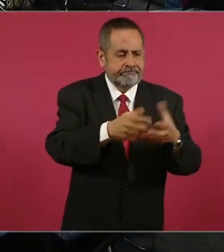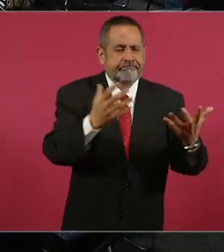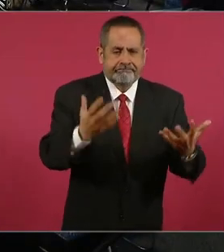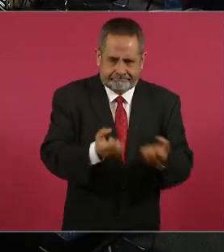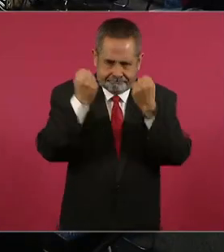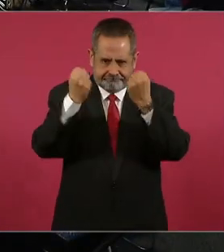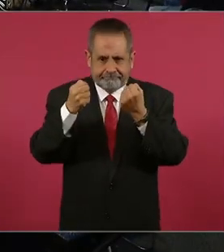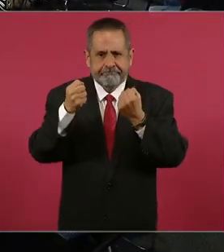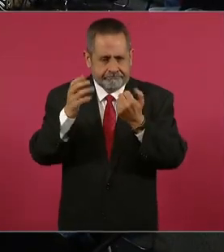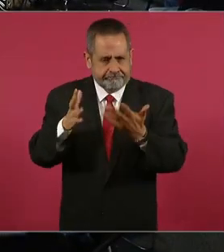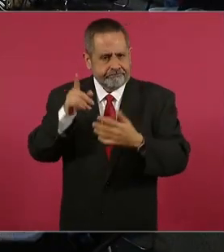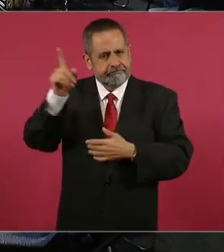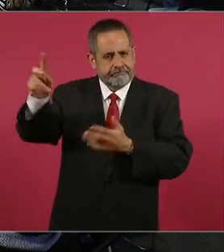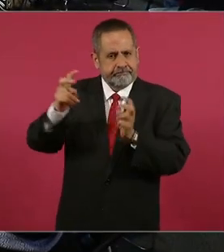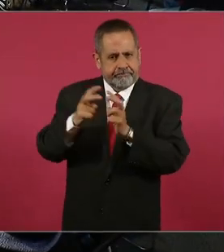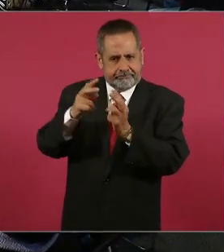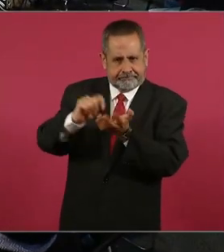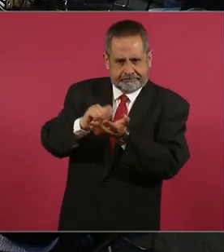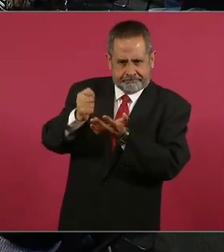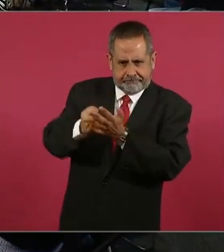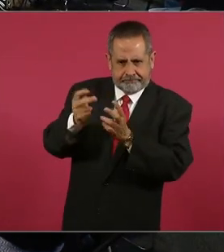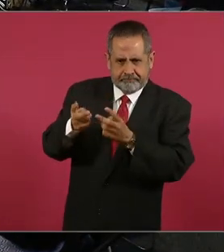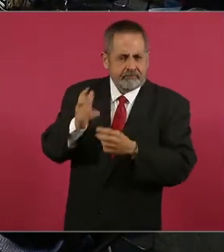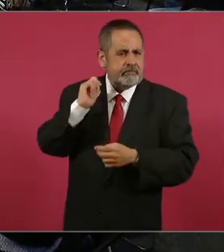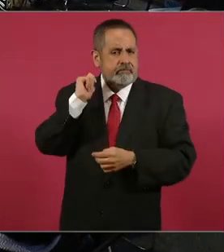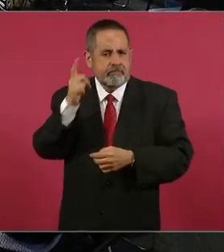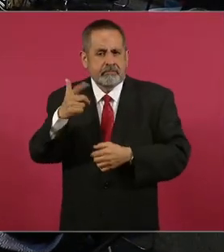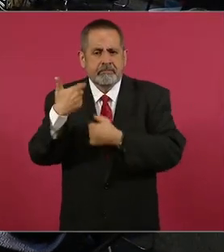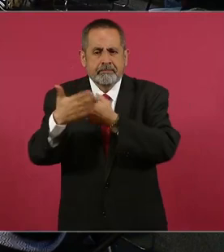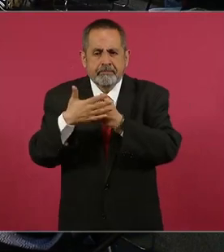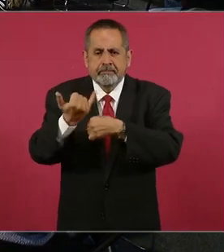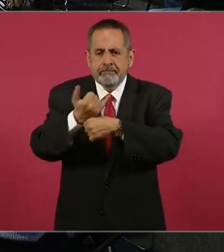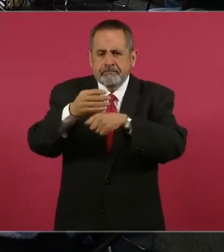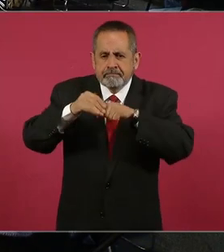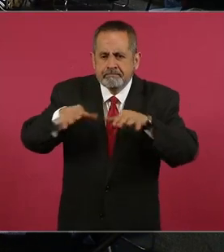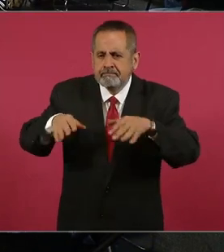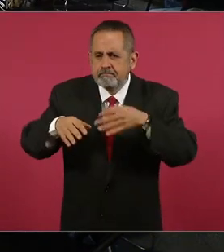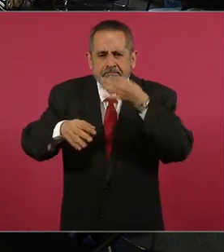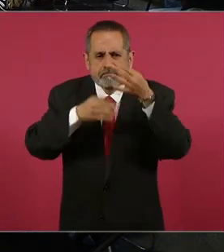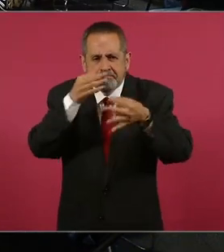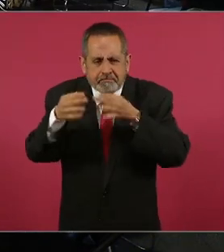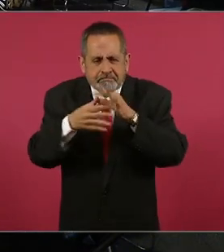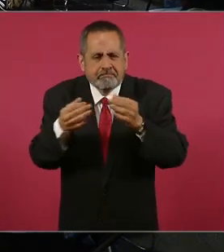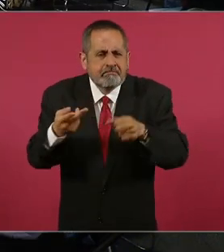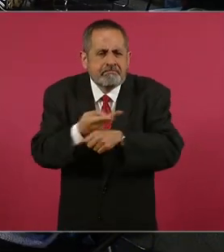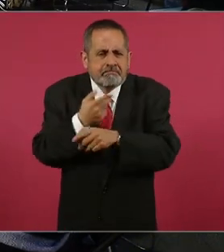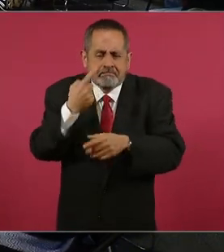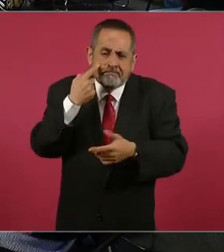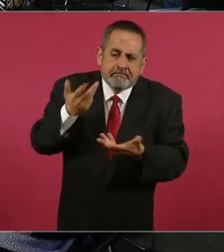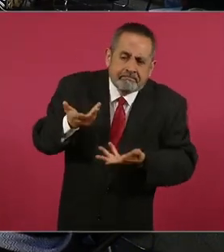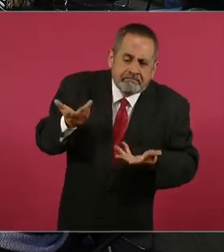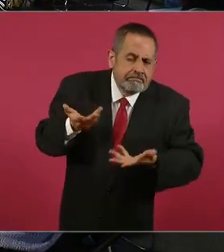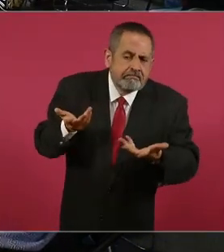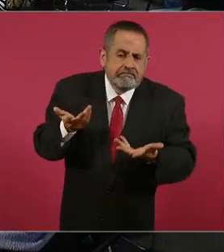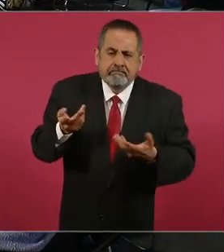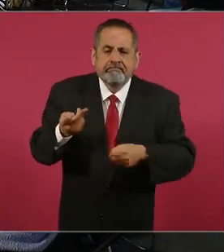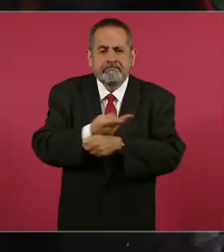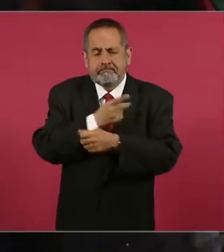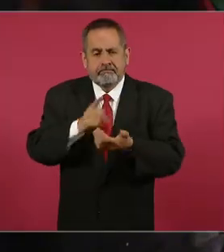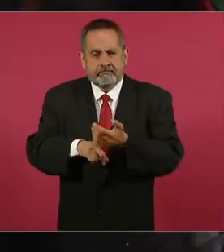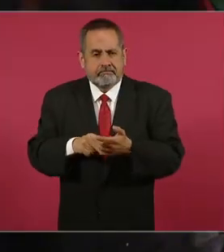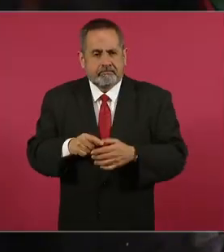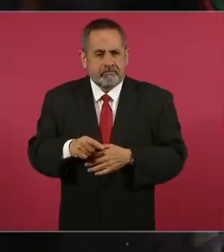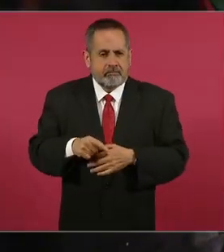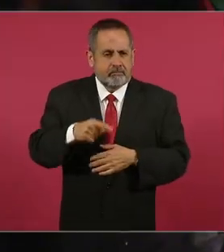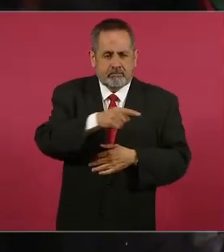en Tamaulipas, ¿se va a dar algún informe en las próximas horas, sobre todo, pues, para ver si desmienten